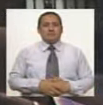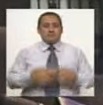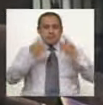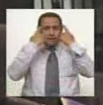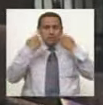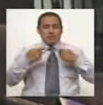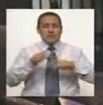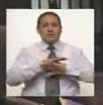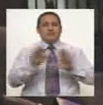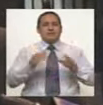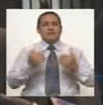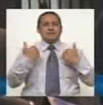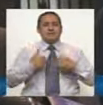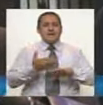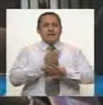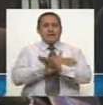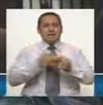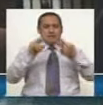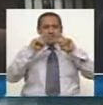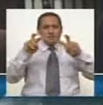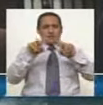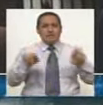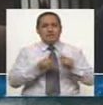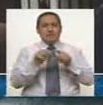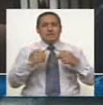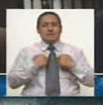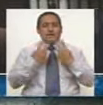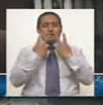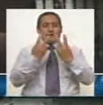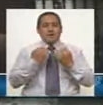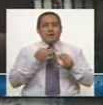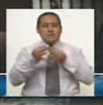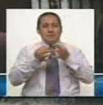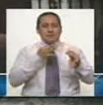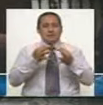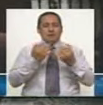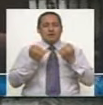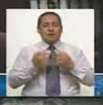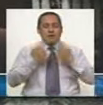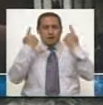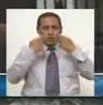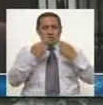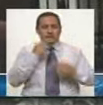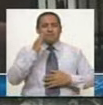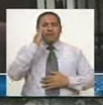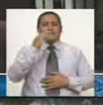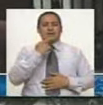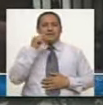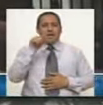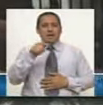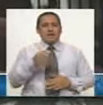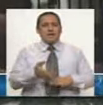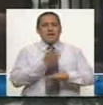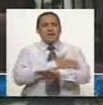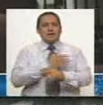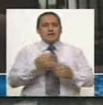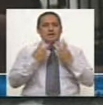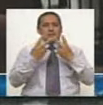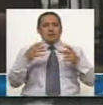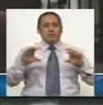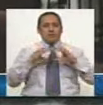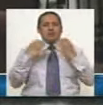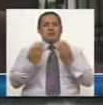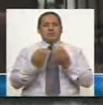Concretar y culminar. Ya hemos hecho la parte inhalatoria, ahora viene la parte deliberativa y luego viene la parte ya decisoria. Y es ahí donde tenemos que ponernos de acuerdo a los